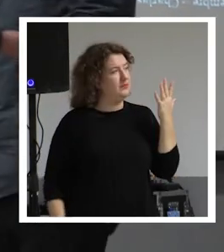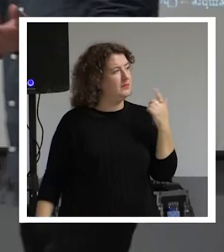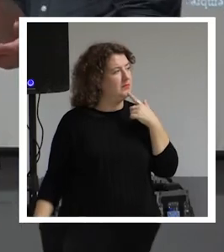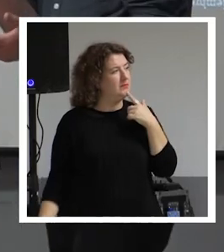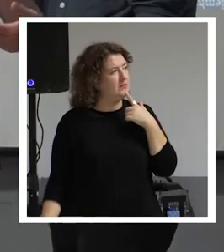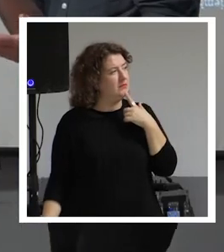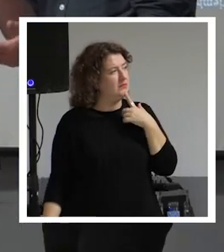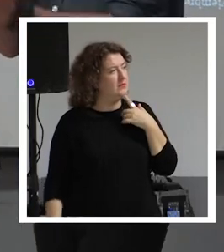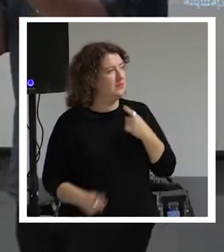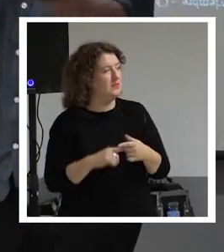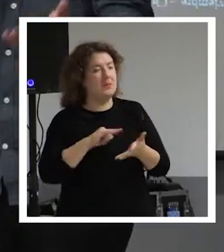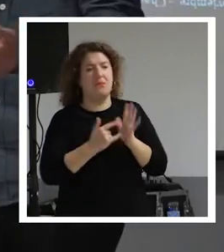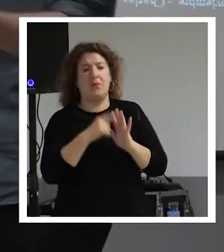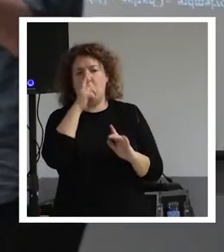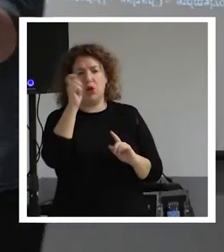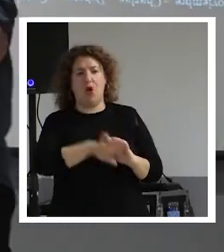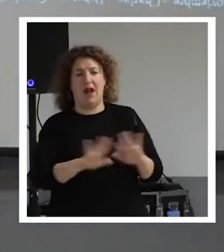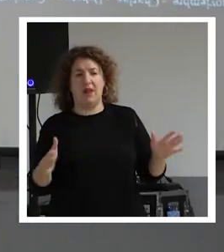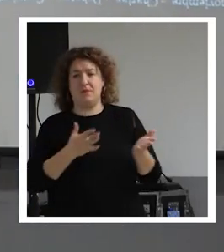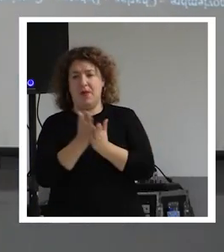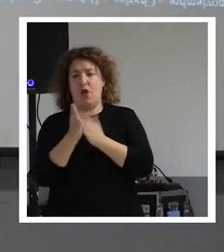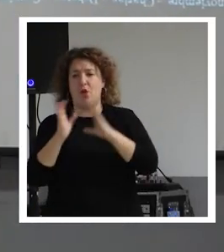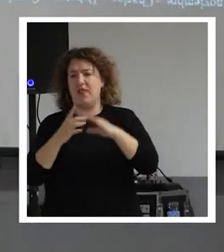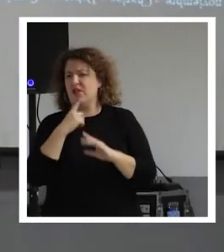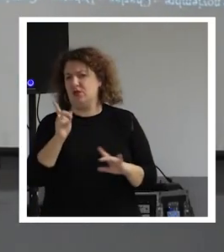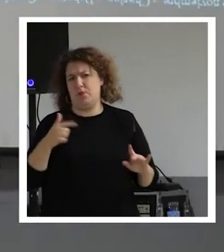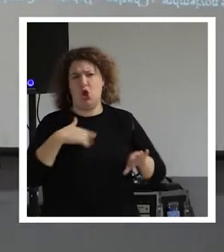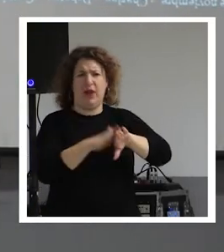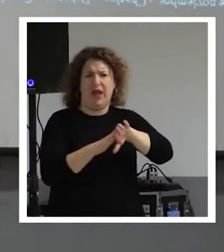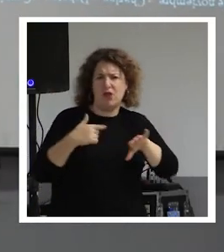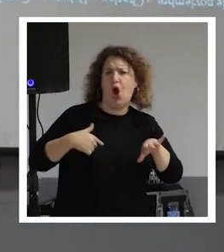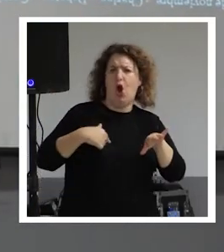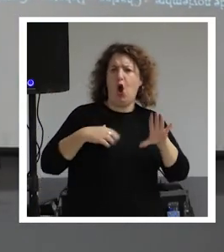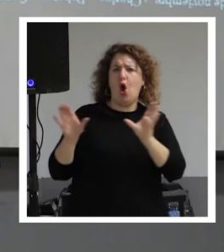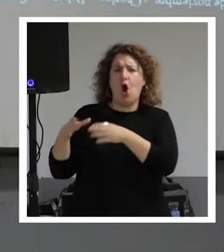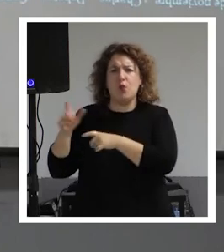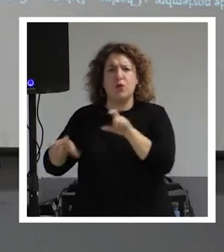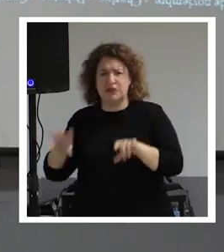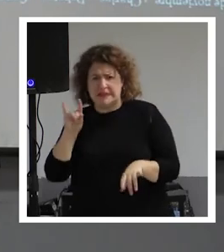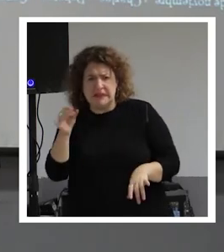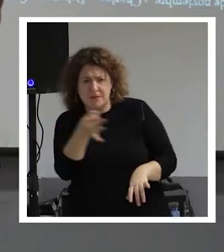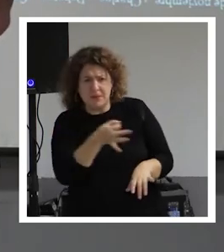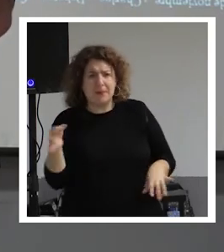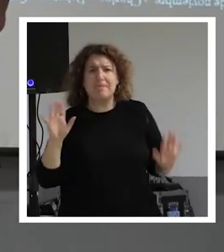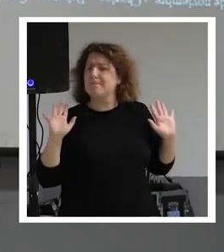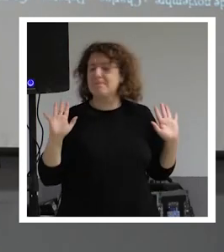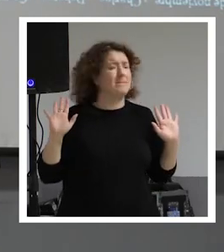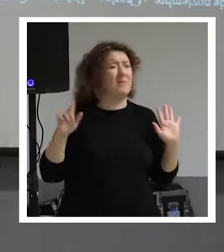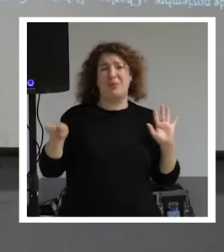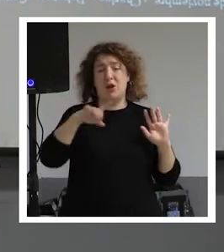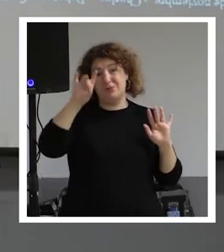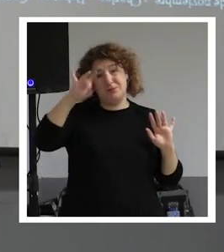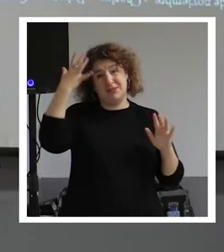me salgo de esto espero el proceso Espero que salga bien y le dicen miren estos son los mecanismos con que van a solucionar tus problemas y aparece la batería mediática